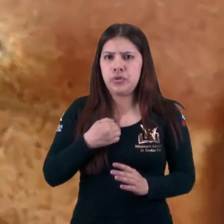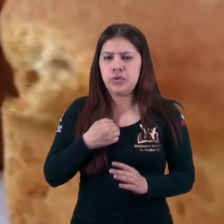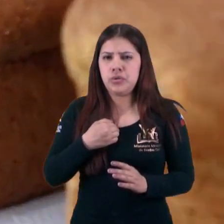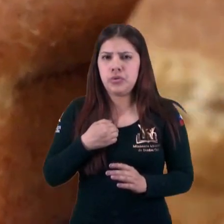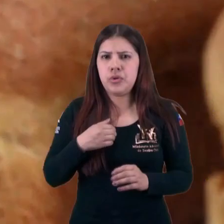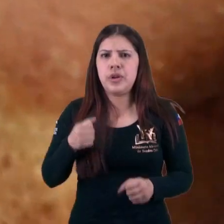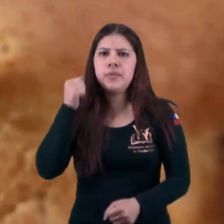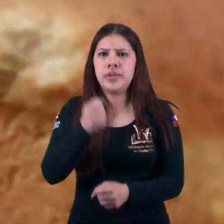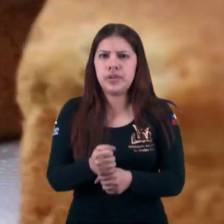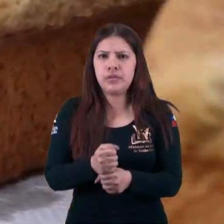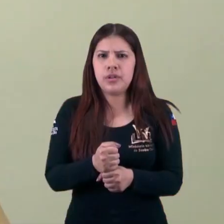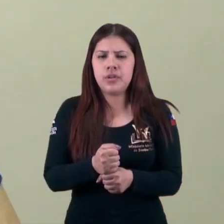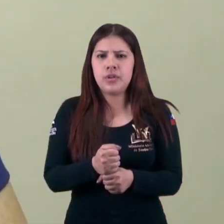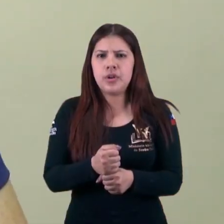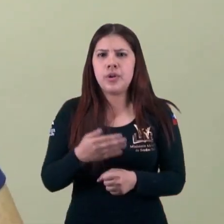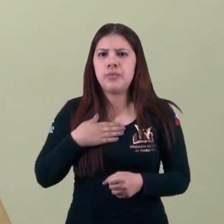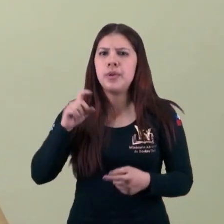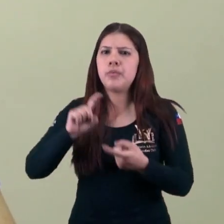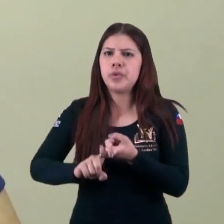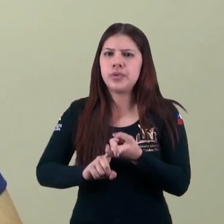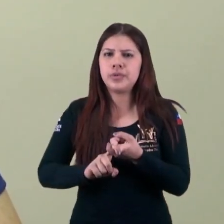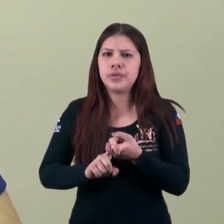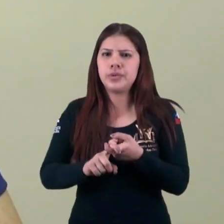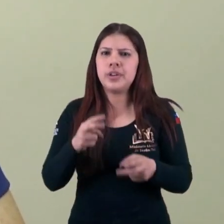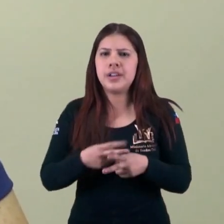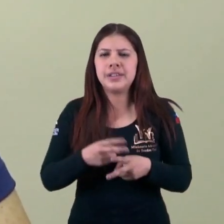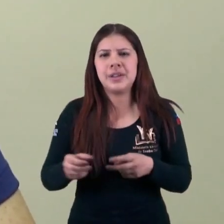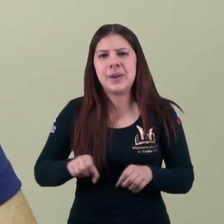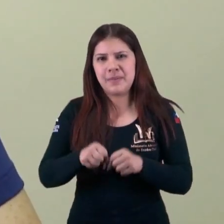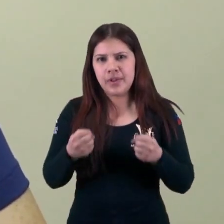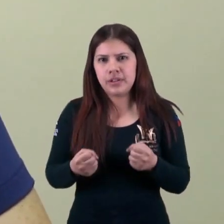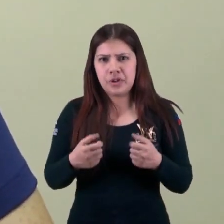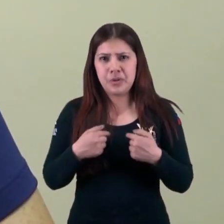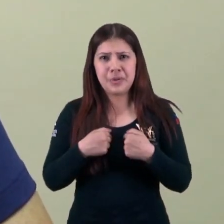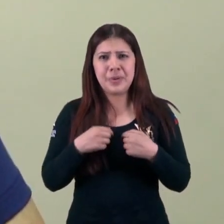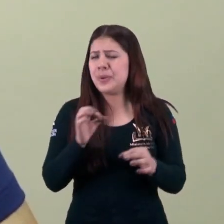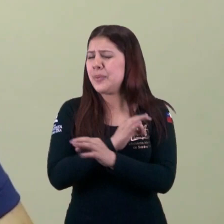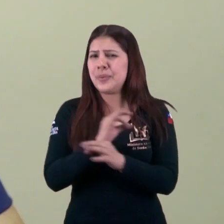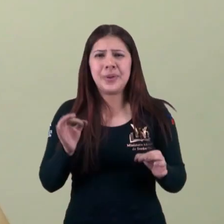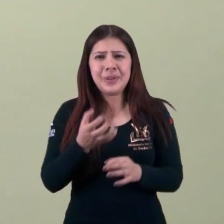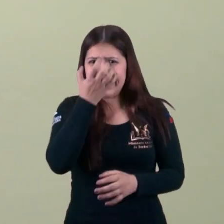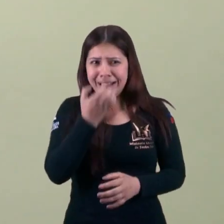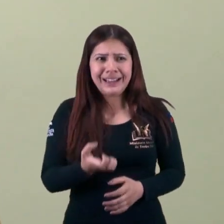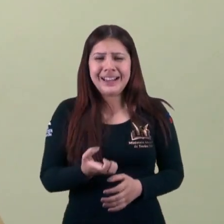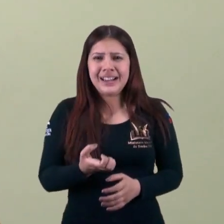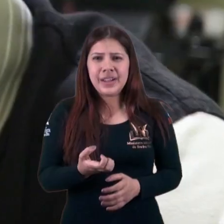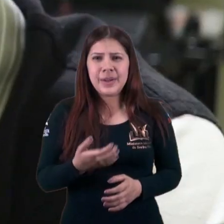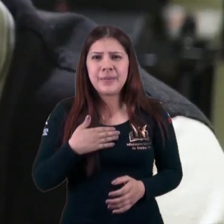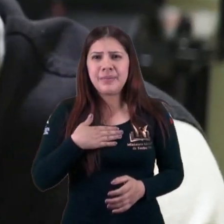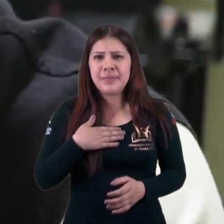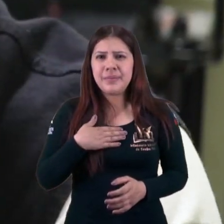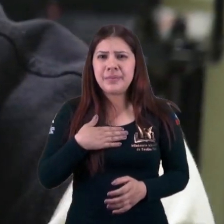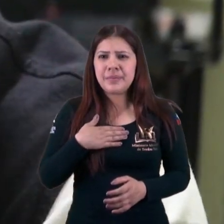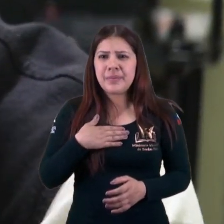mi marido horneaba los panes. Todavía no lo puedo creer. Logramos vender los 16 panes.